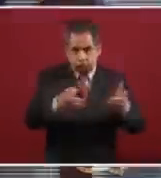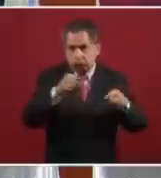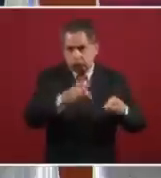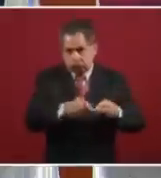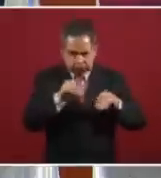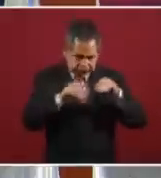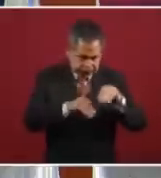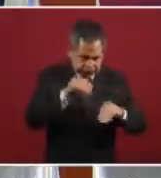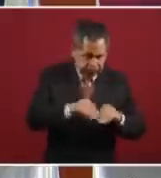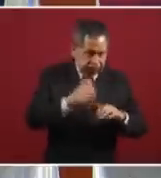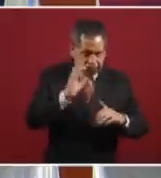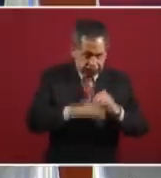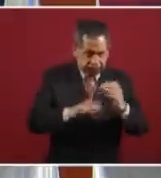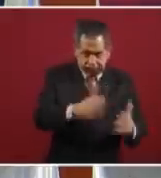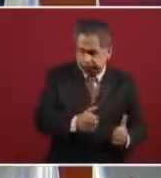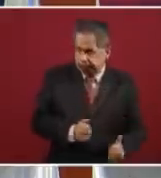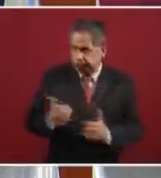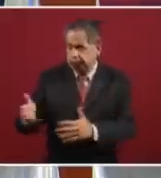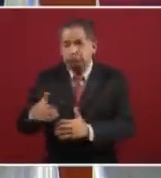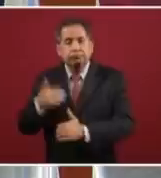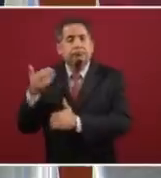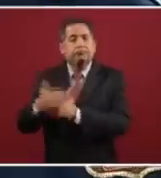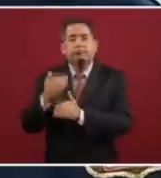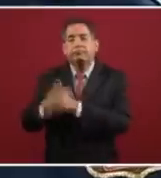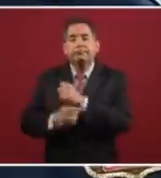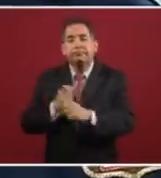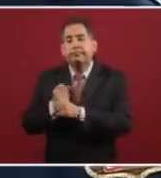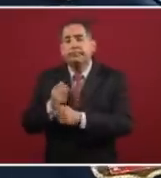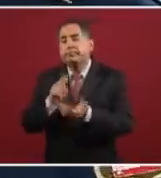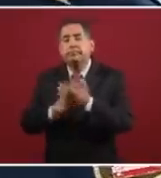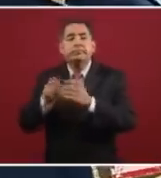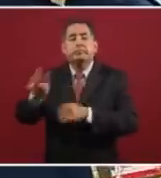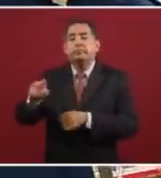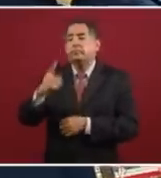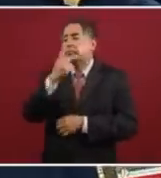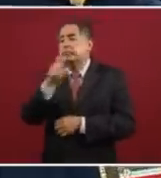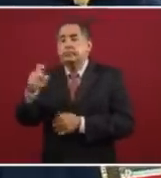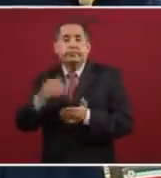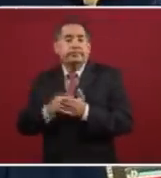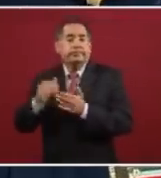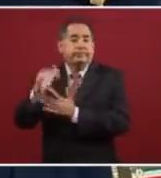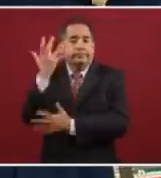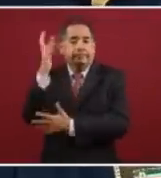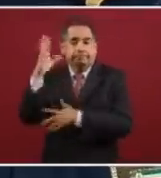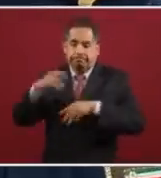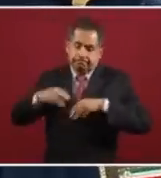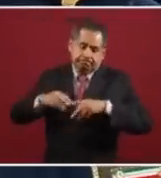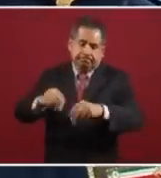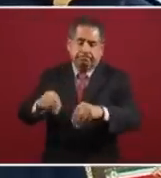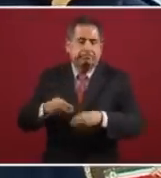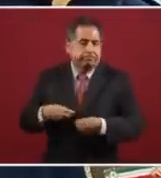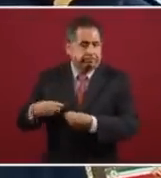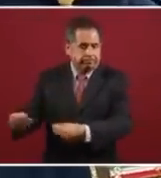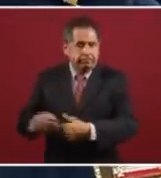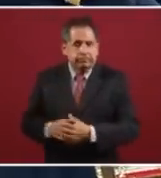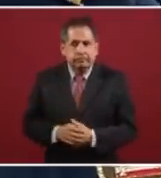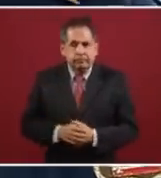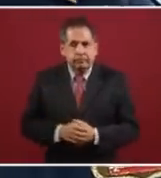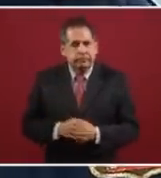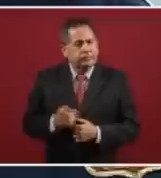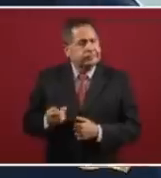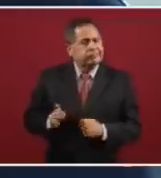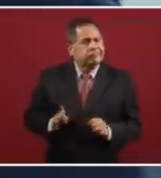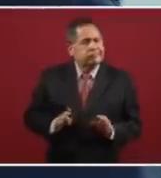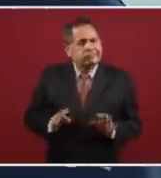meta para el 2019 de 100 millones de árboles. Es un beneficio